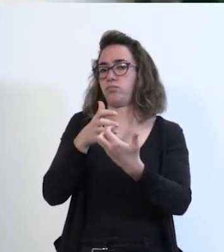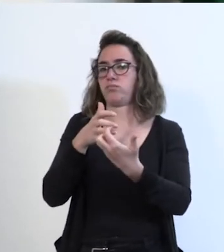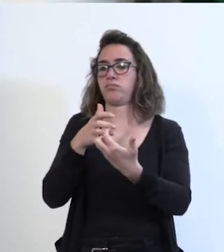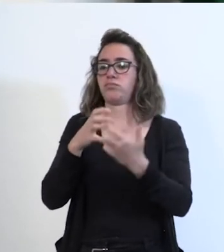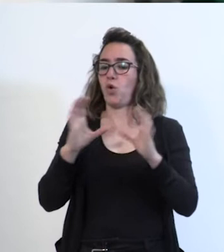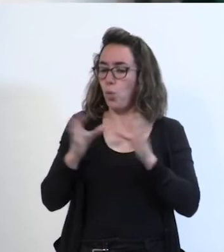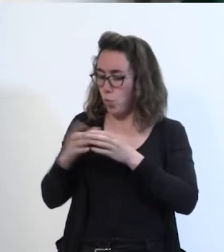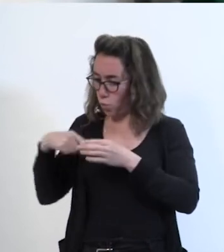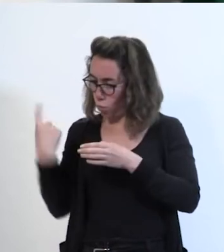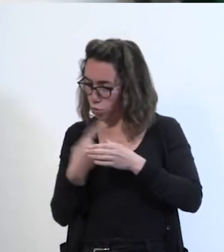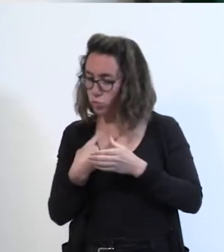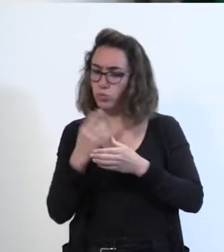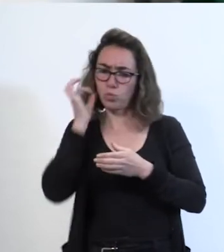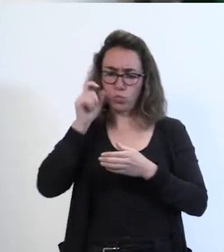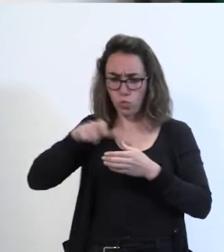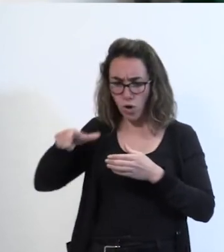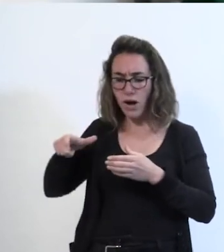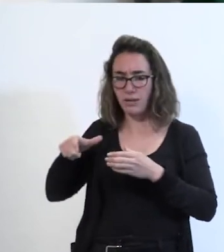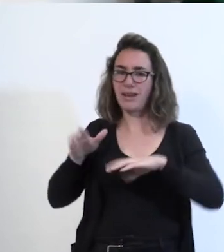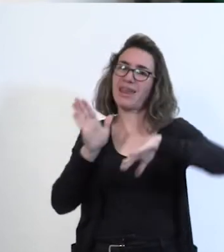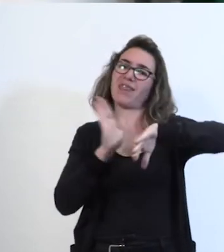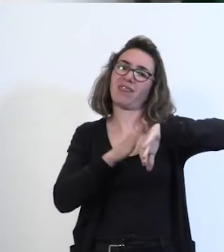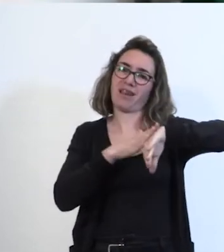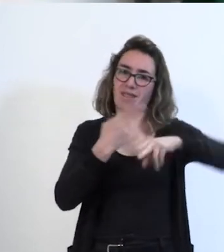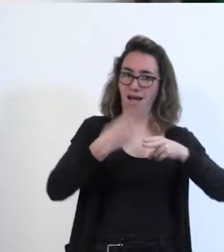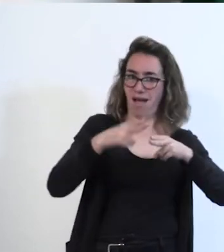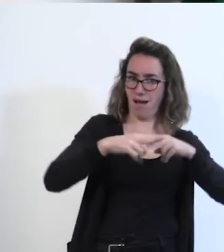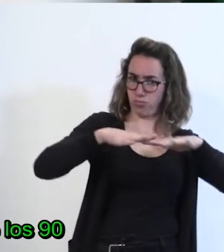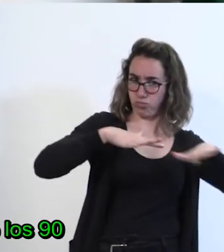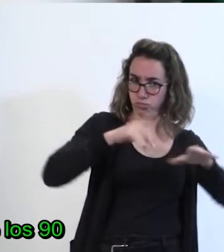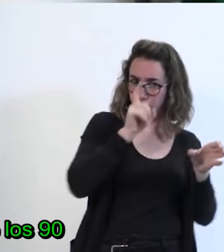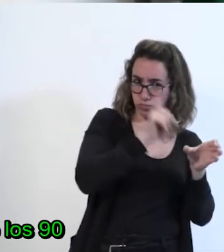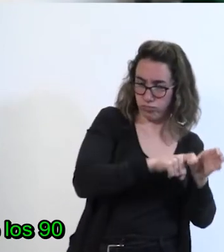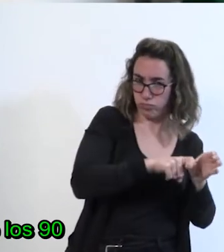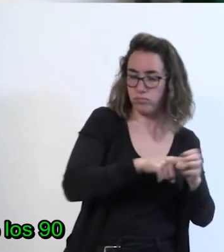organizaciones y de mujeres que veníamos de militancias de izquierda. Y